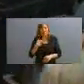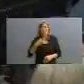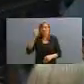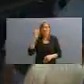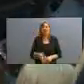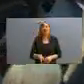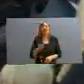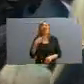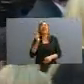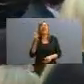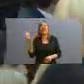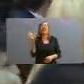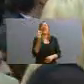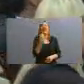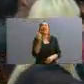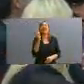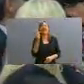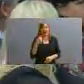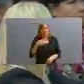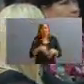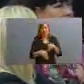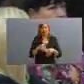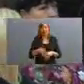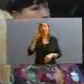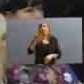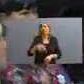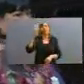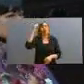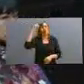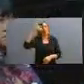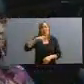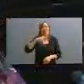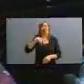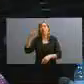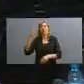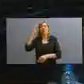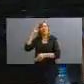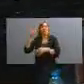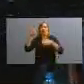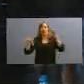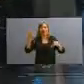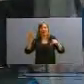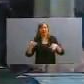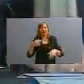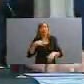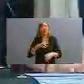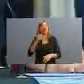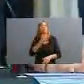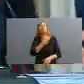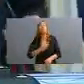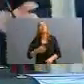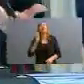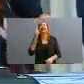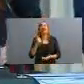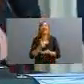decidiendo quiénes nos van a representar en la Cámara de Senadores, en la Cámara de Diputados, quién va a ser presidente,